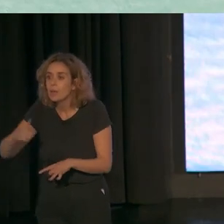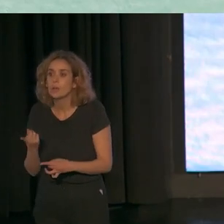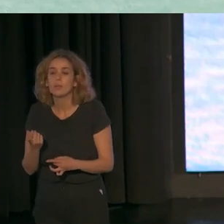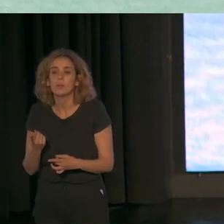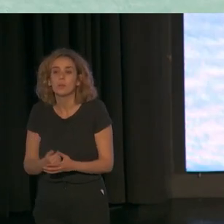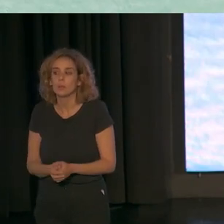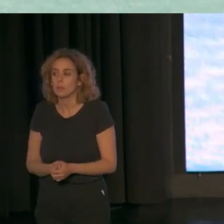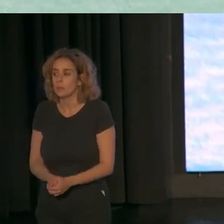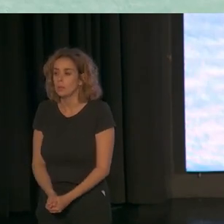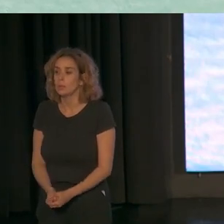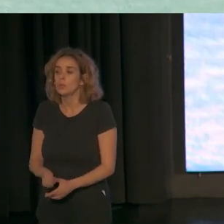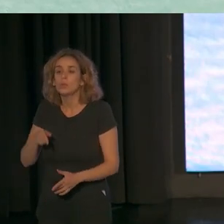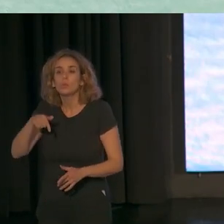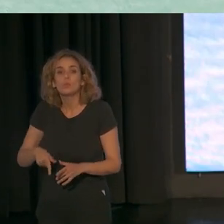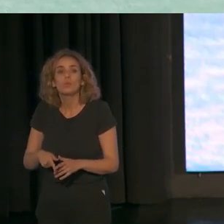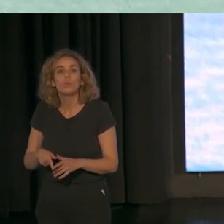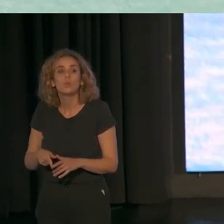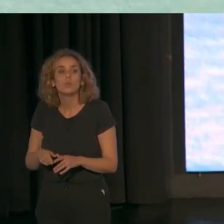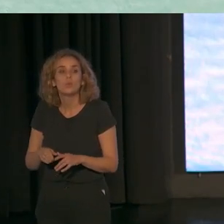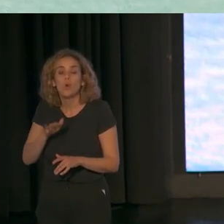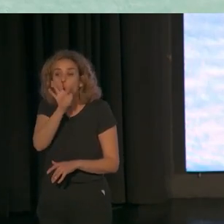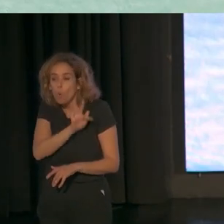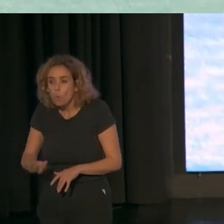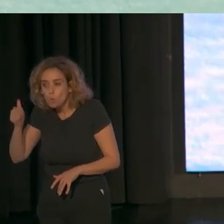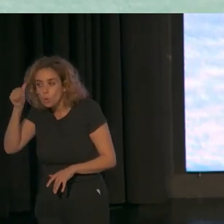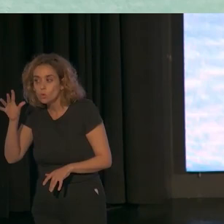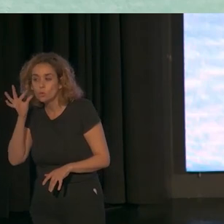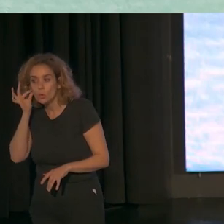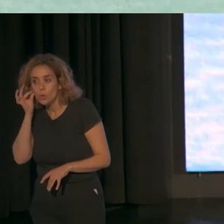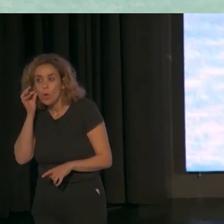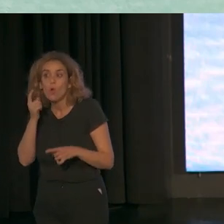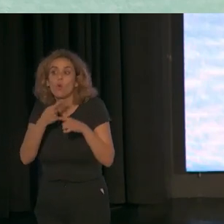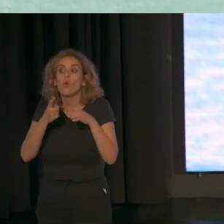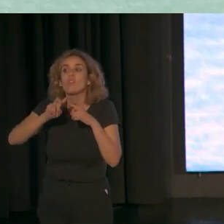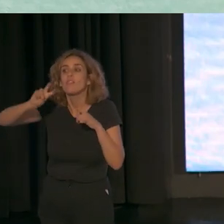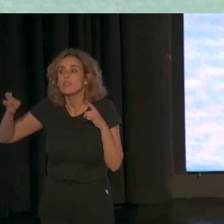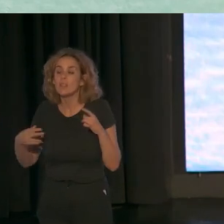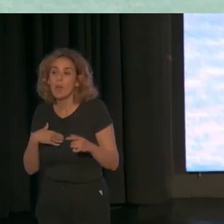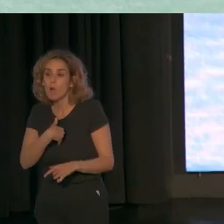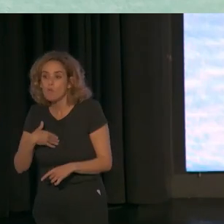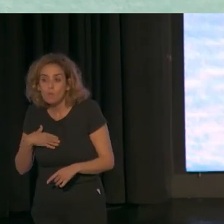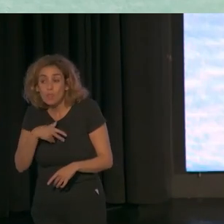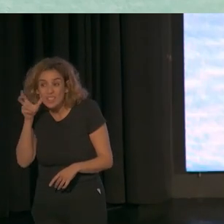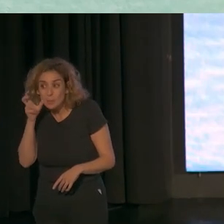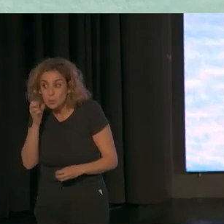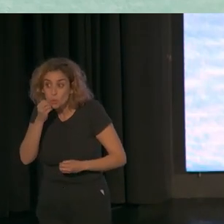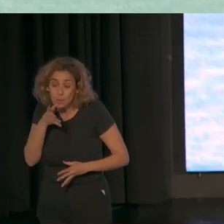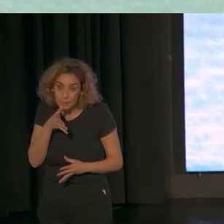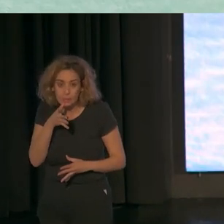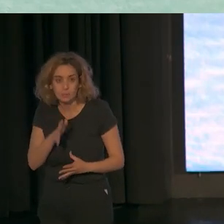en particular a Gema nosotros estamos teniendo algunos niños con diversidad funcional se me escucha